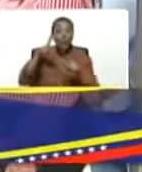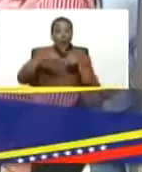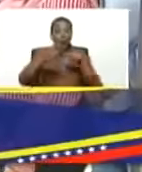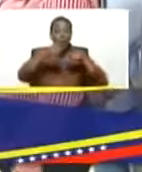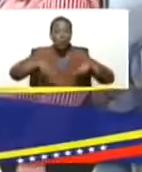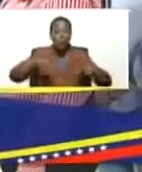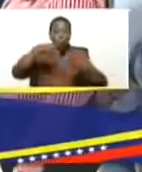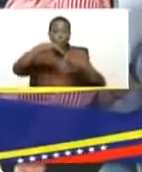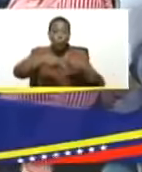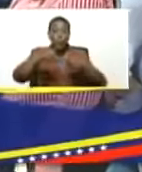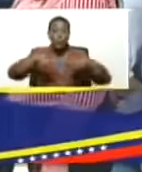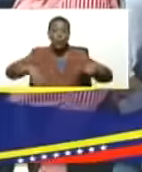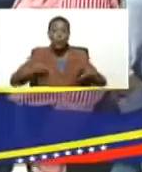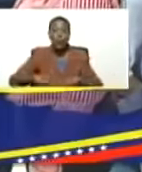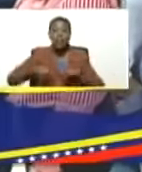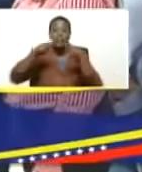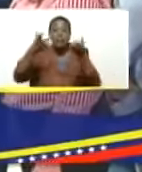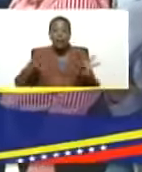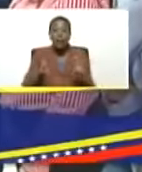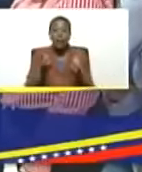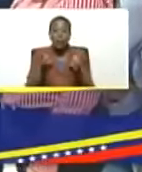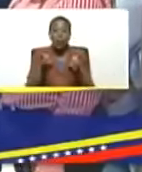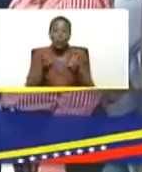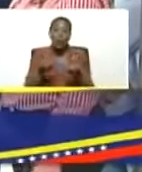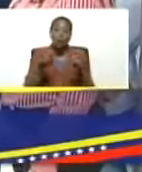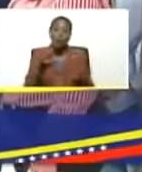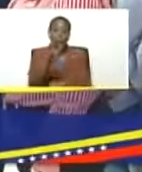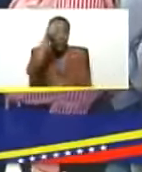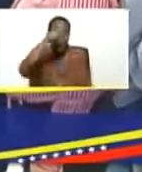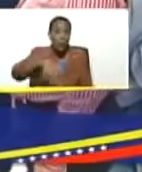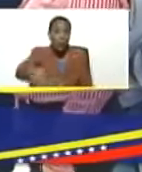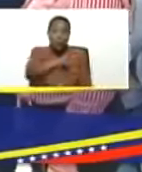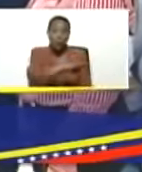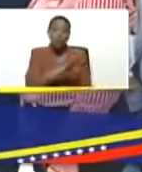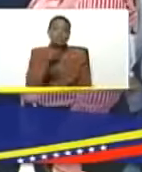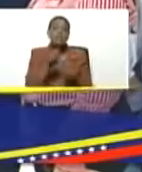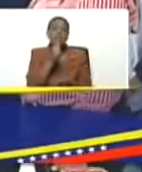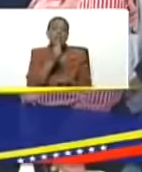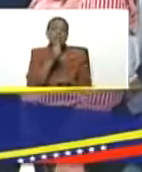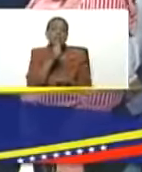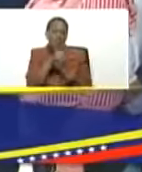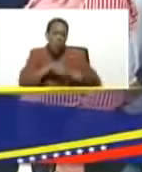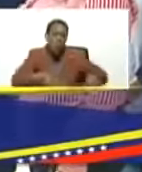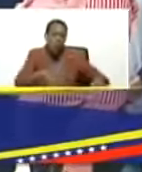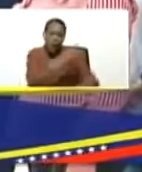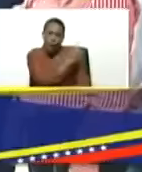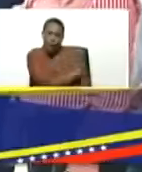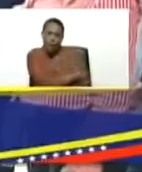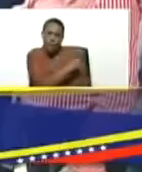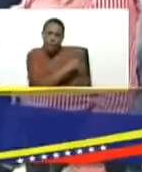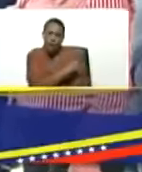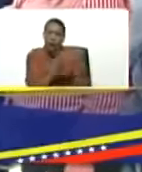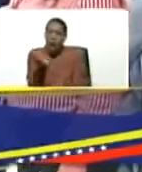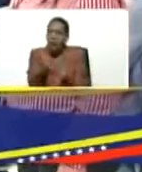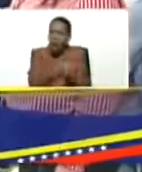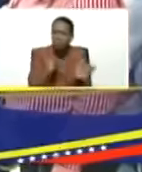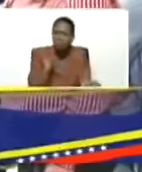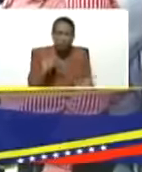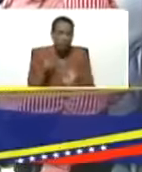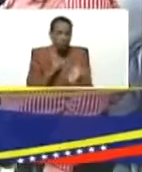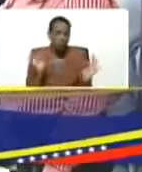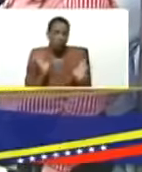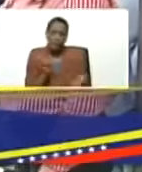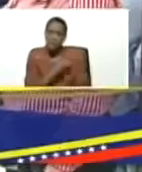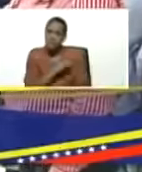inauguración... Y entrega para el pueblo. Esto es para el pueblo. Nadie, nadie, nadie va